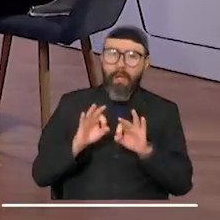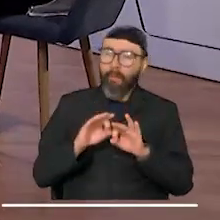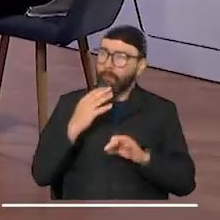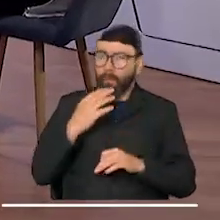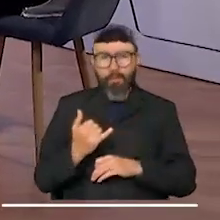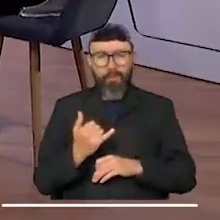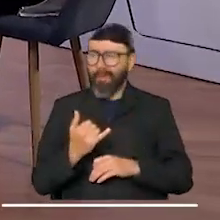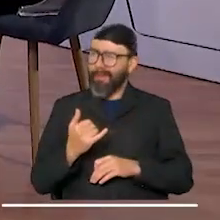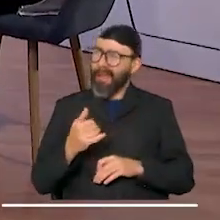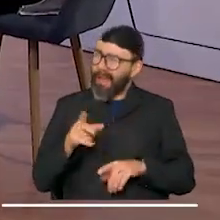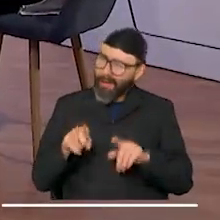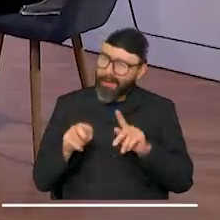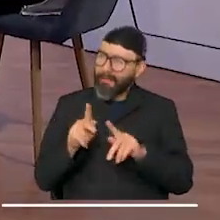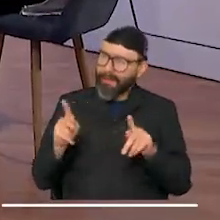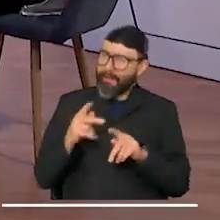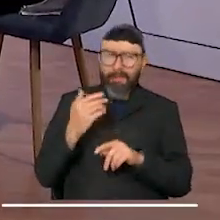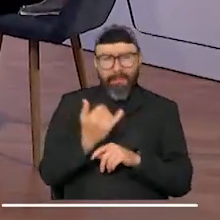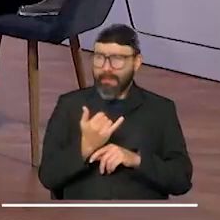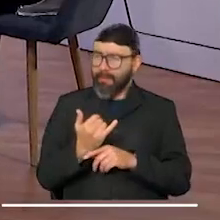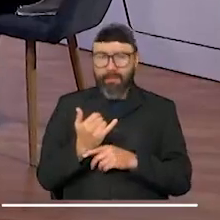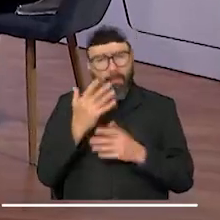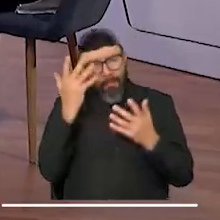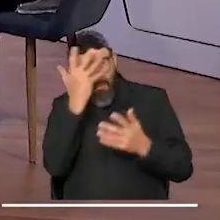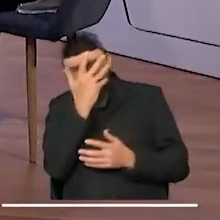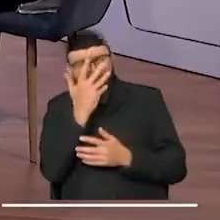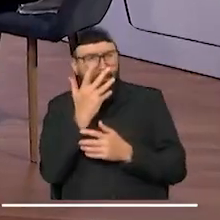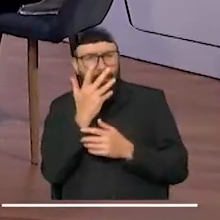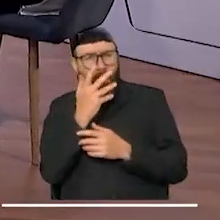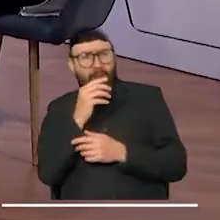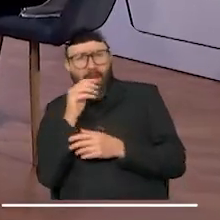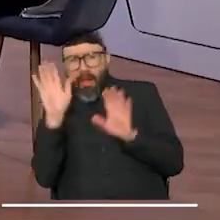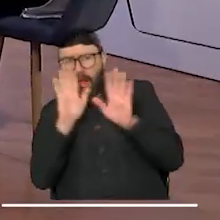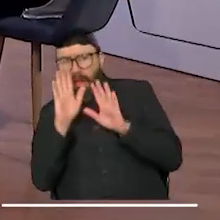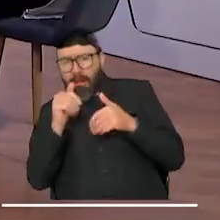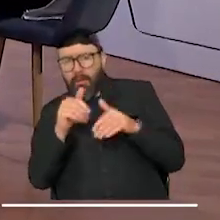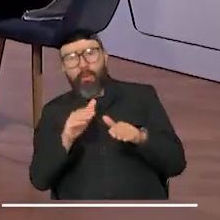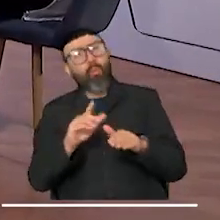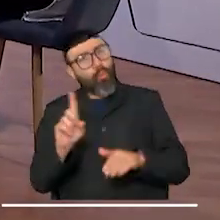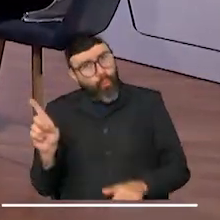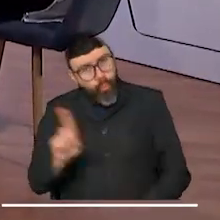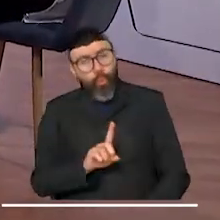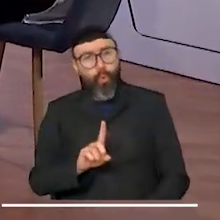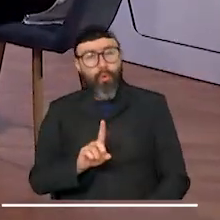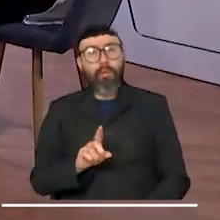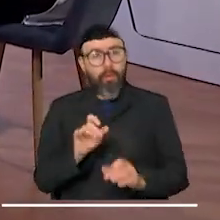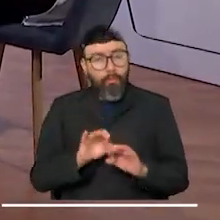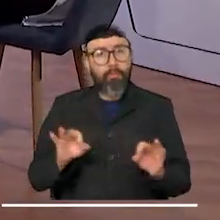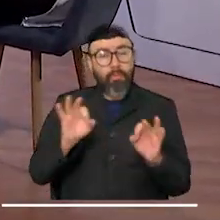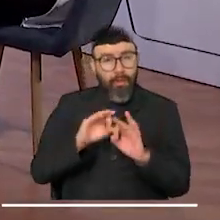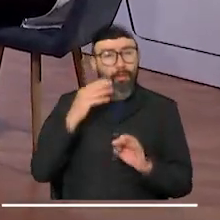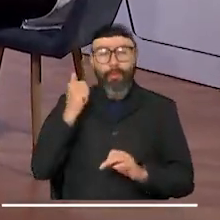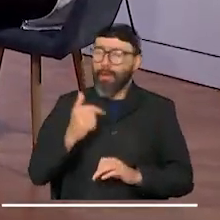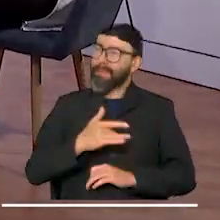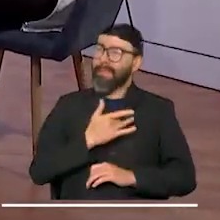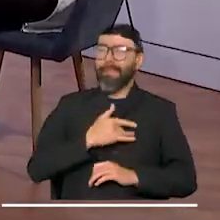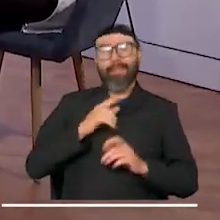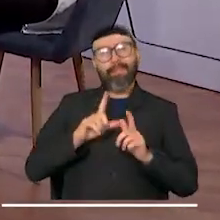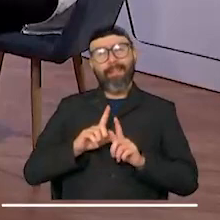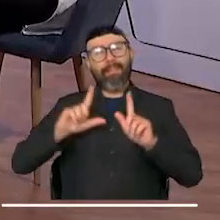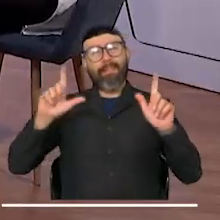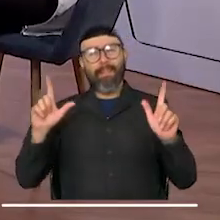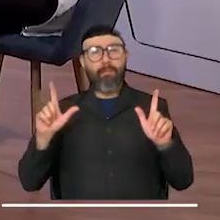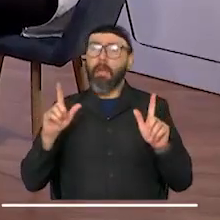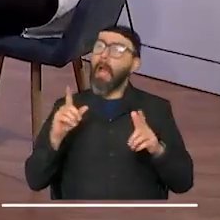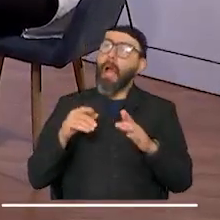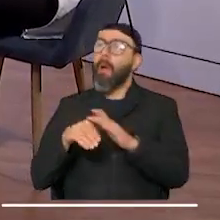tabúes con esto objeto para que porque es importante que una mujer una mujer pueda sentirse libre de entrar